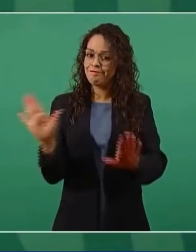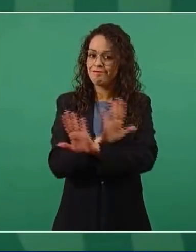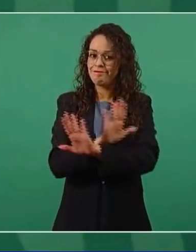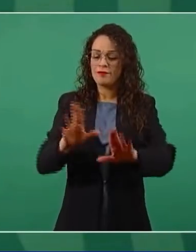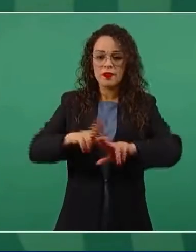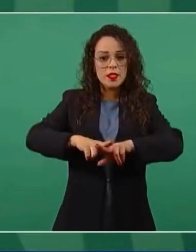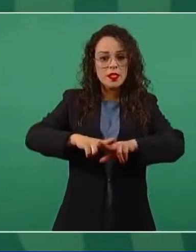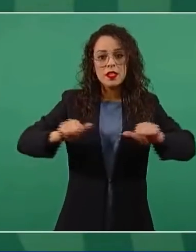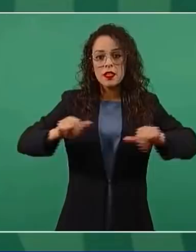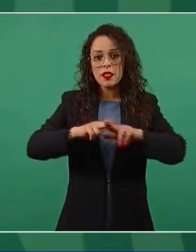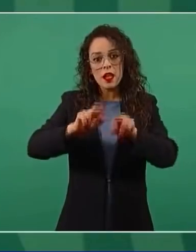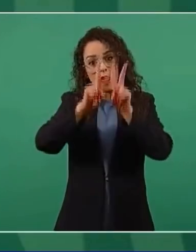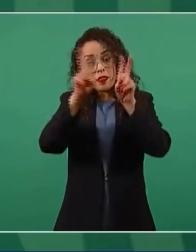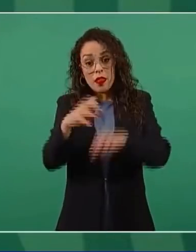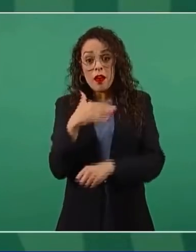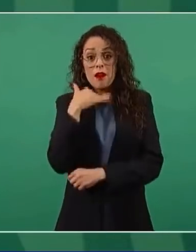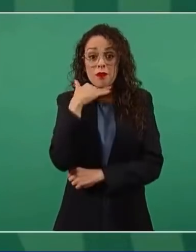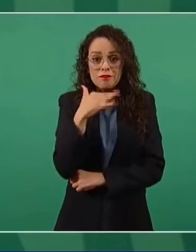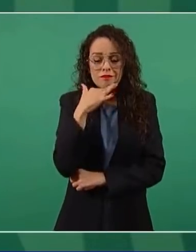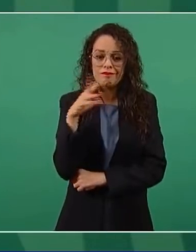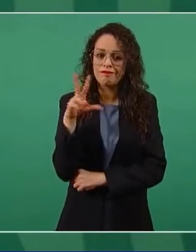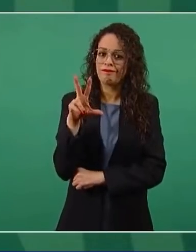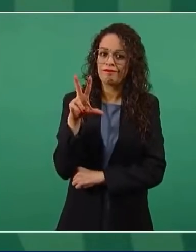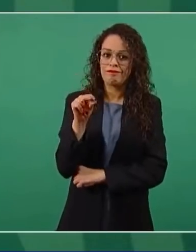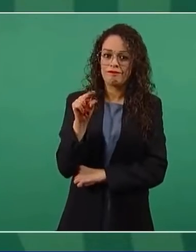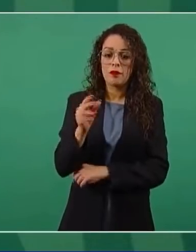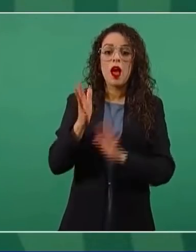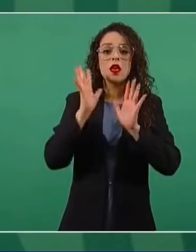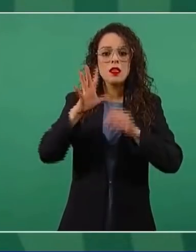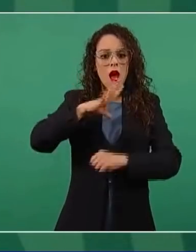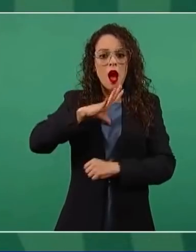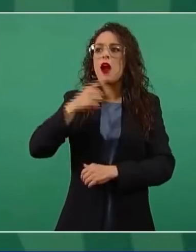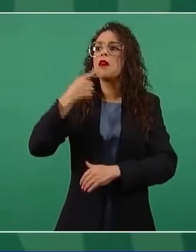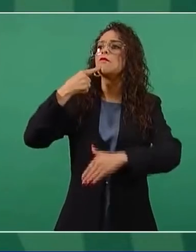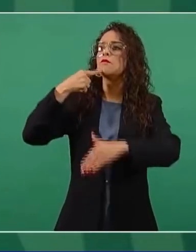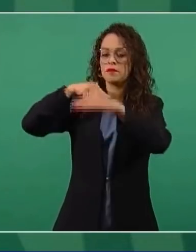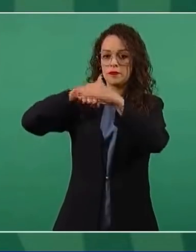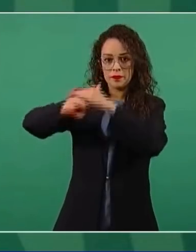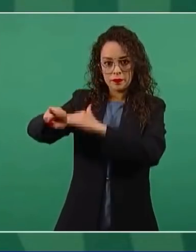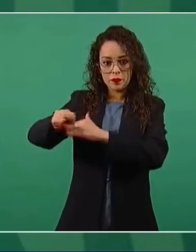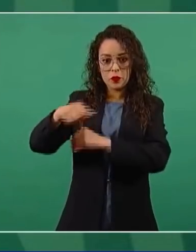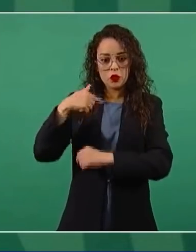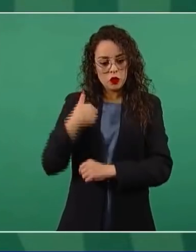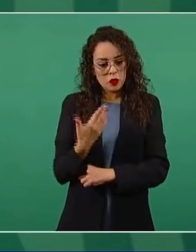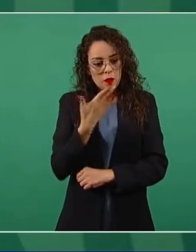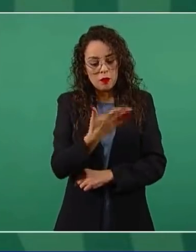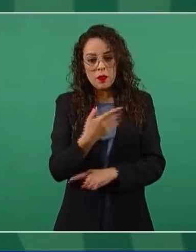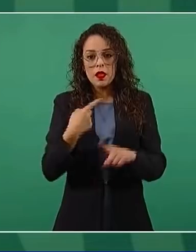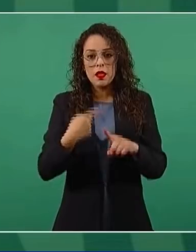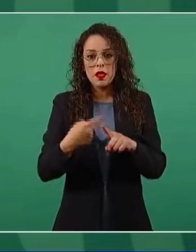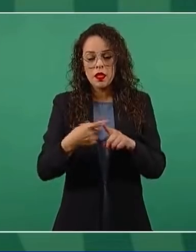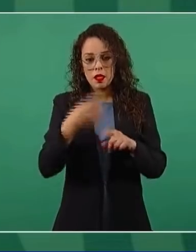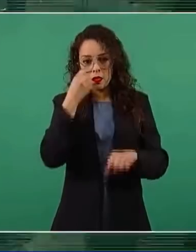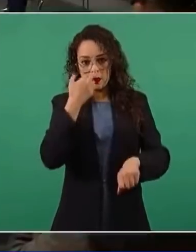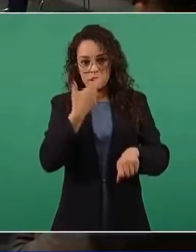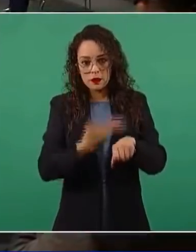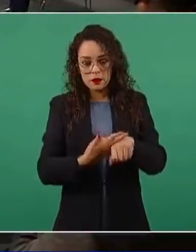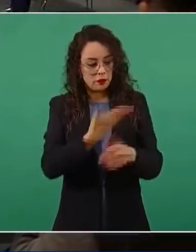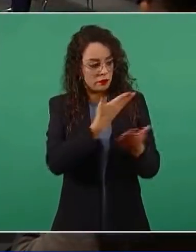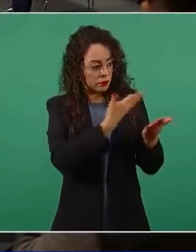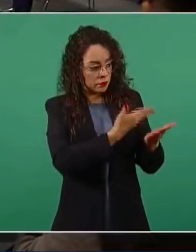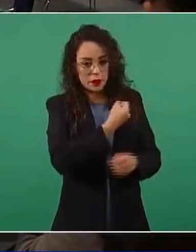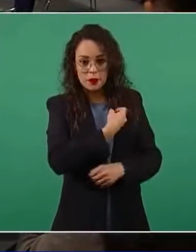avala. Ya hiciste la denuncia y le voy a pedir al secretario de Salud, al doctor Jorge